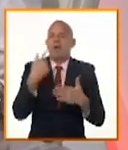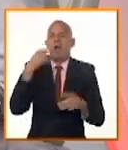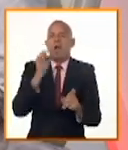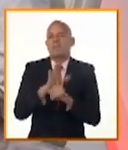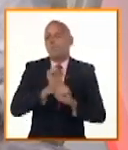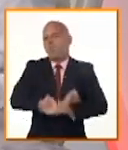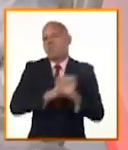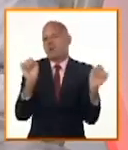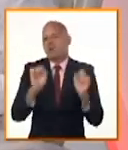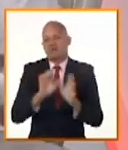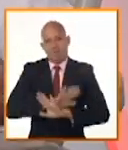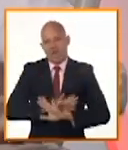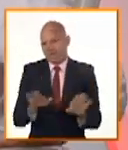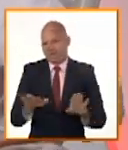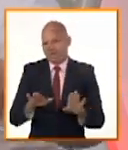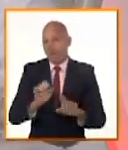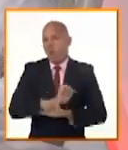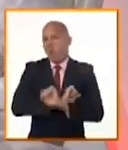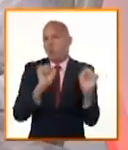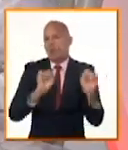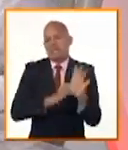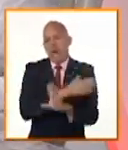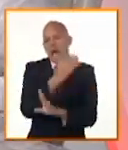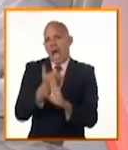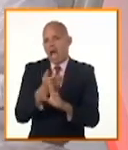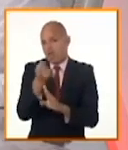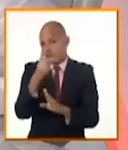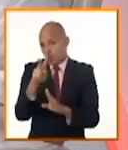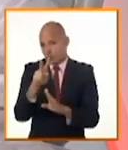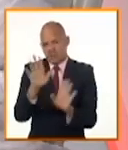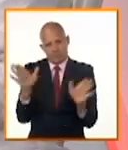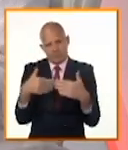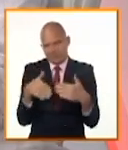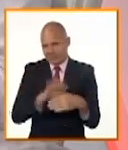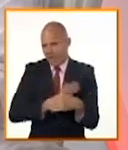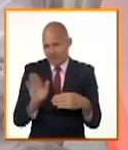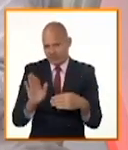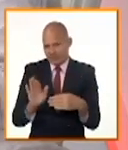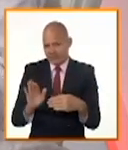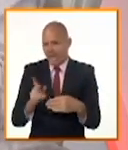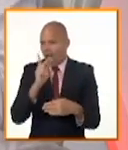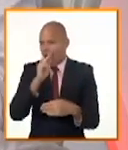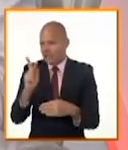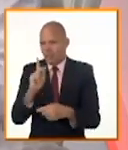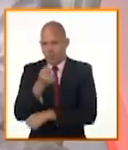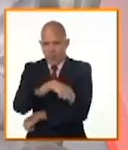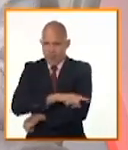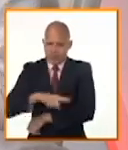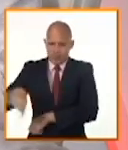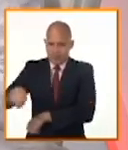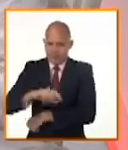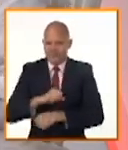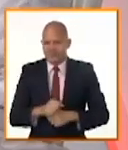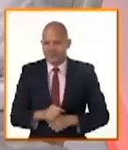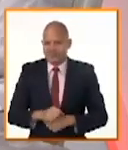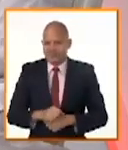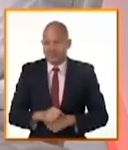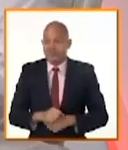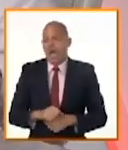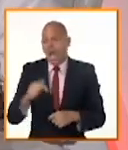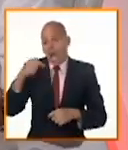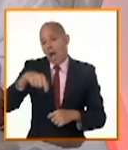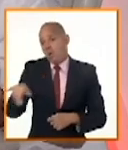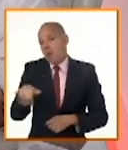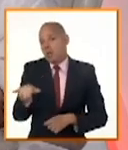no tener que hacer cola sin durante todo el día de la jornada se pueden organizar los tiempos para atender sobre todo a los actores